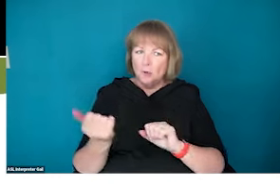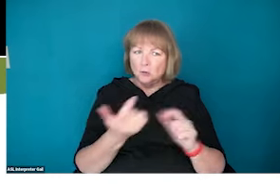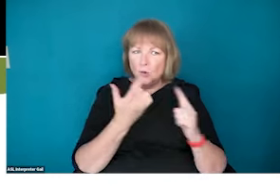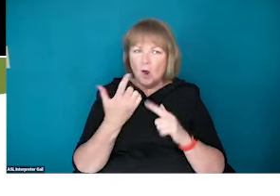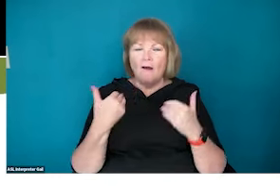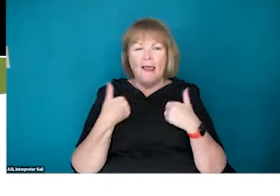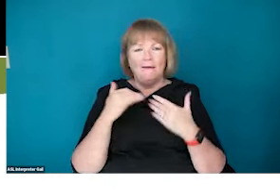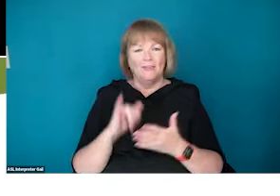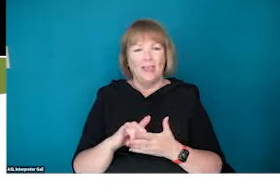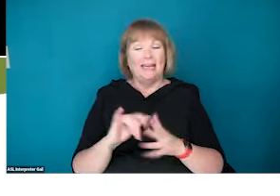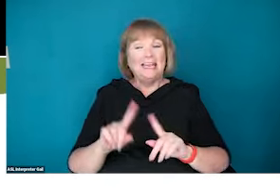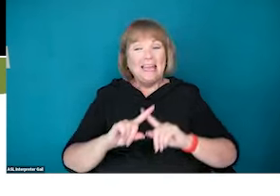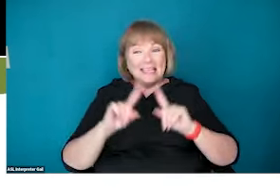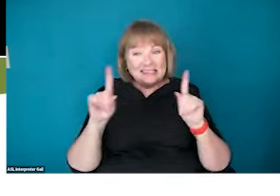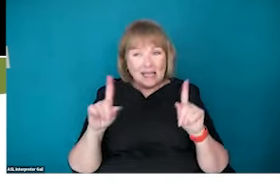yo